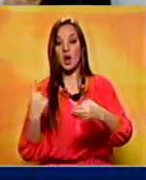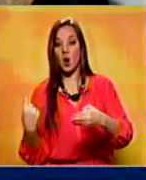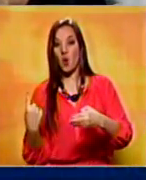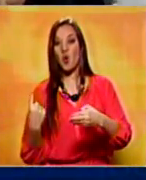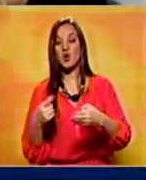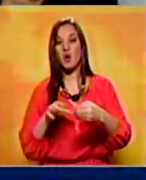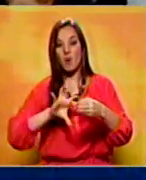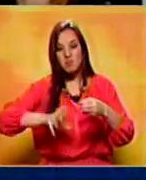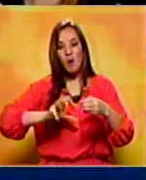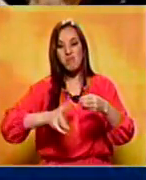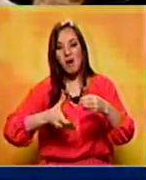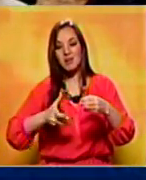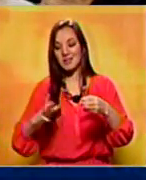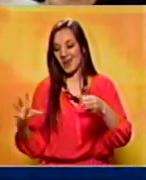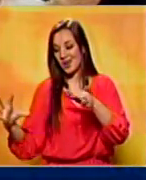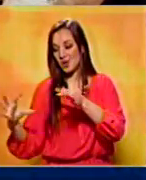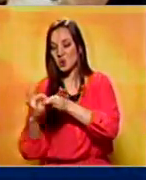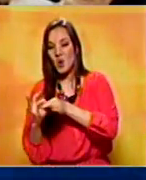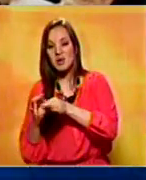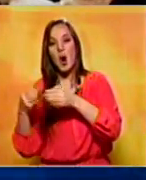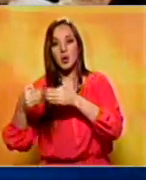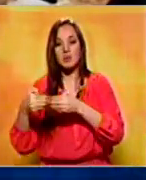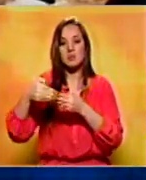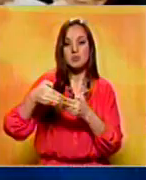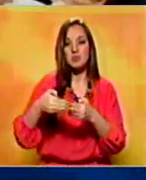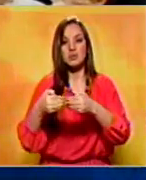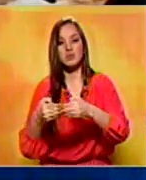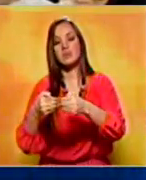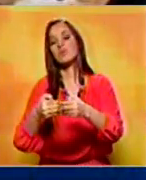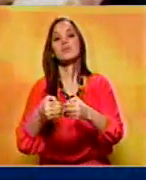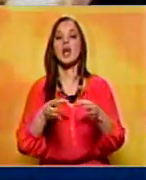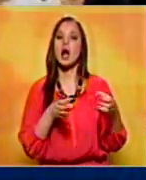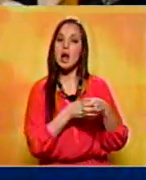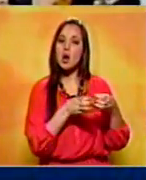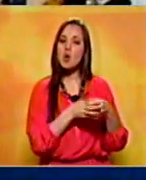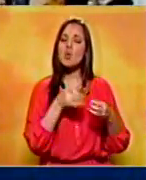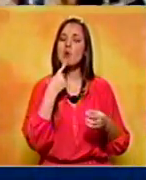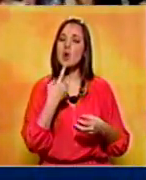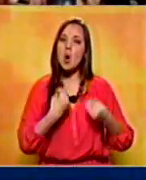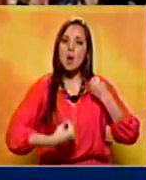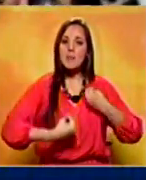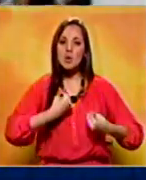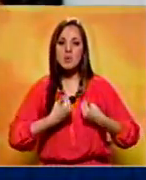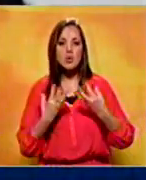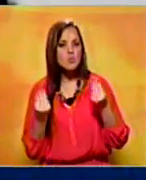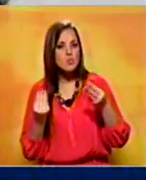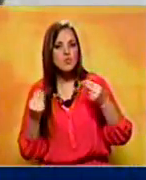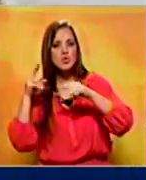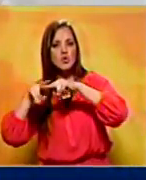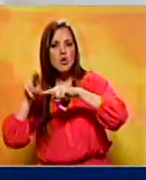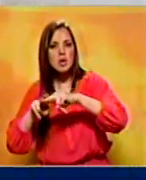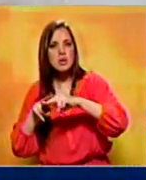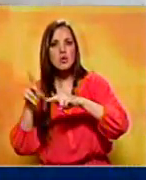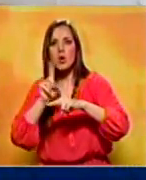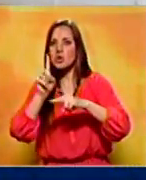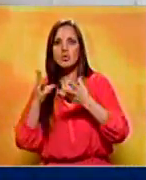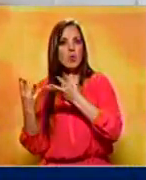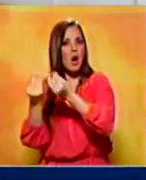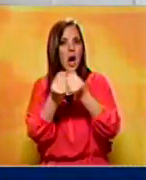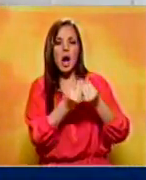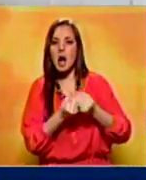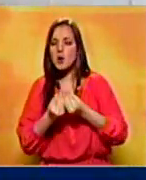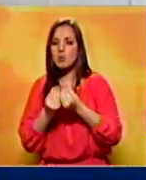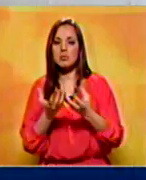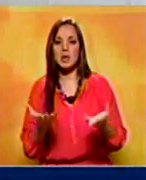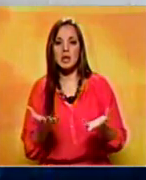fallaron. La organización Save the Children expresó su preocupación por el gran número de menores no acompañados que